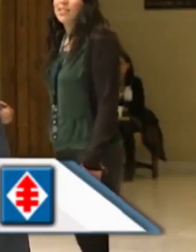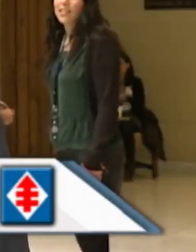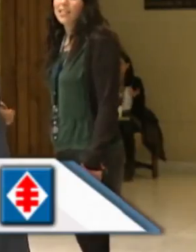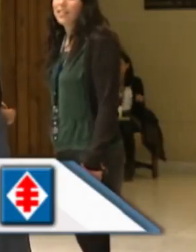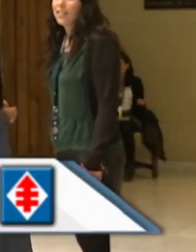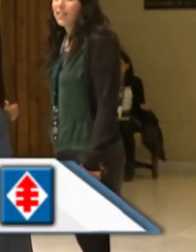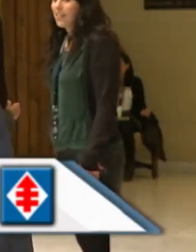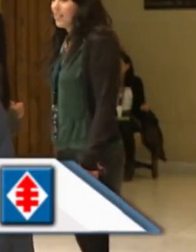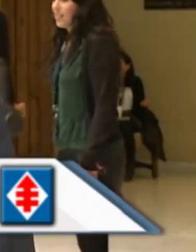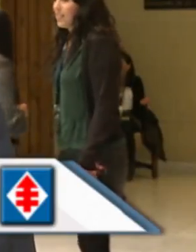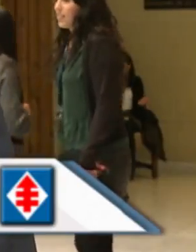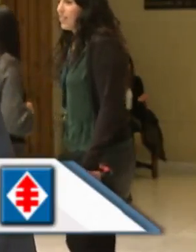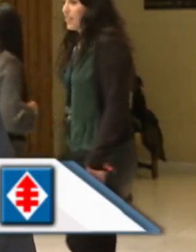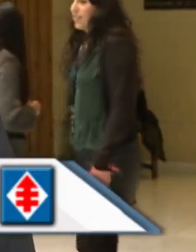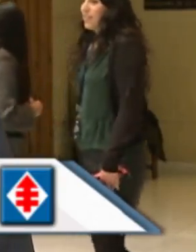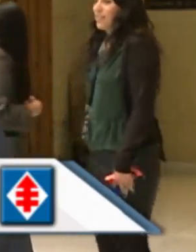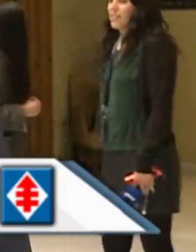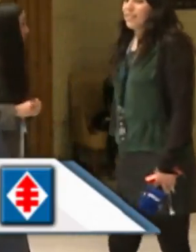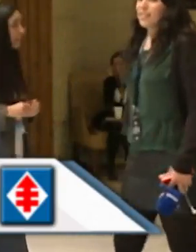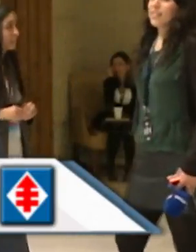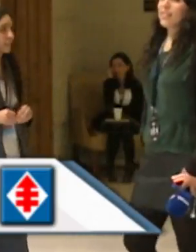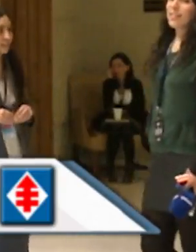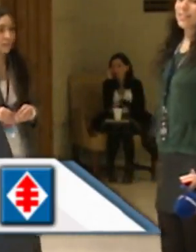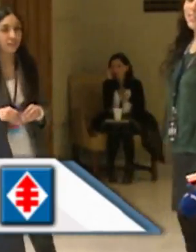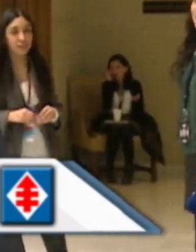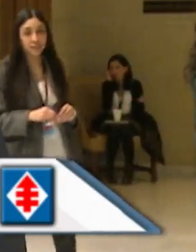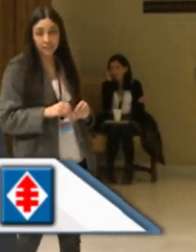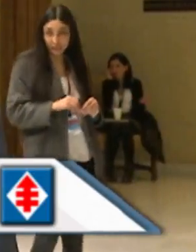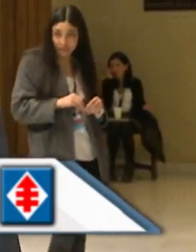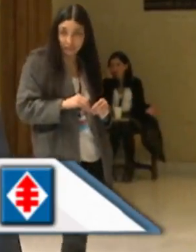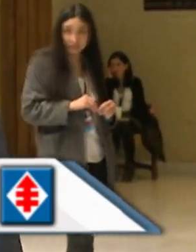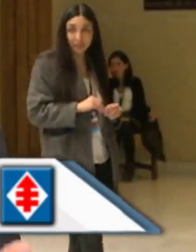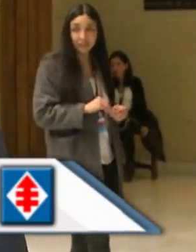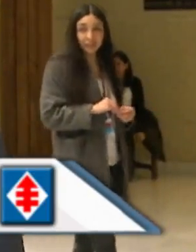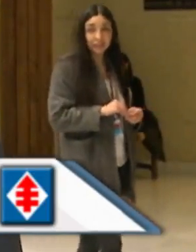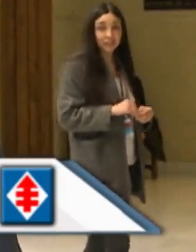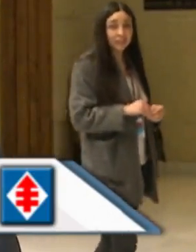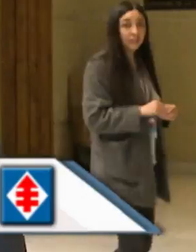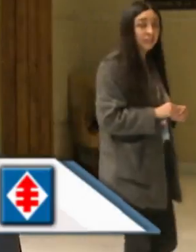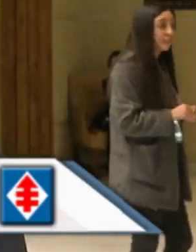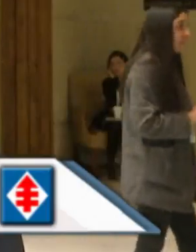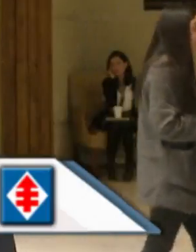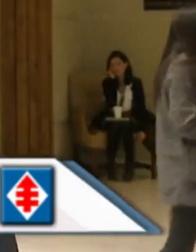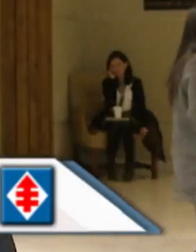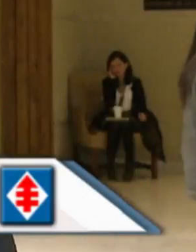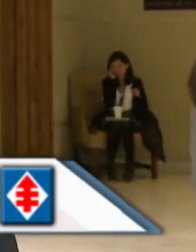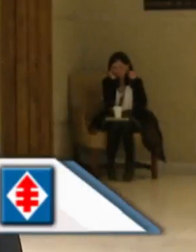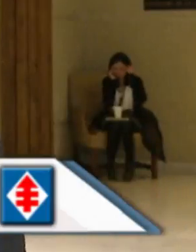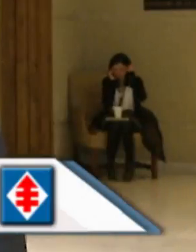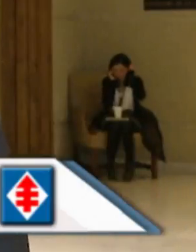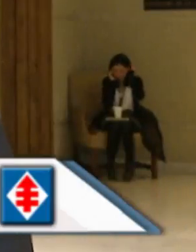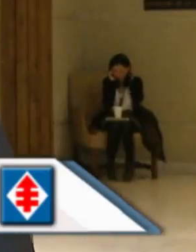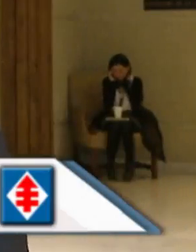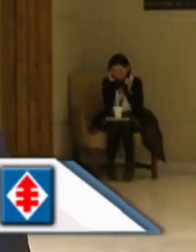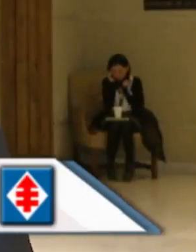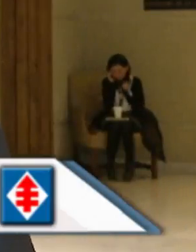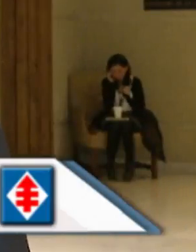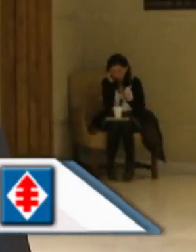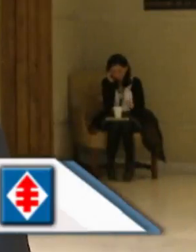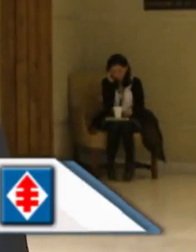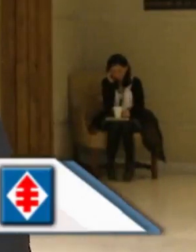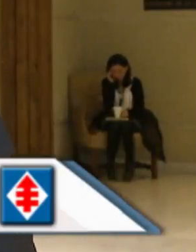concurrir a un centro hospitalario clínica u hospital mientras dure la urgencia ese estacionamiento será gratuito